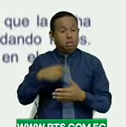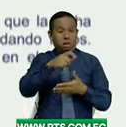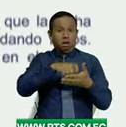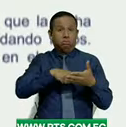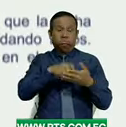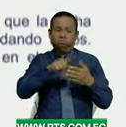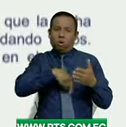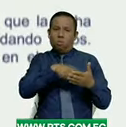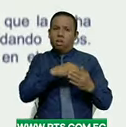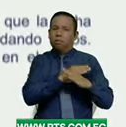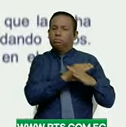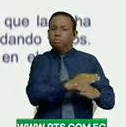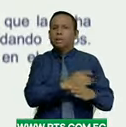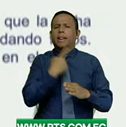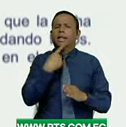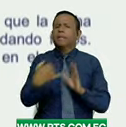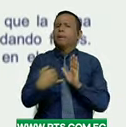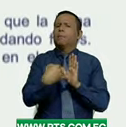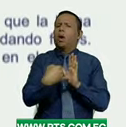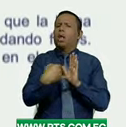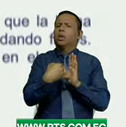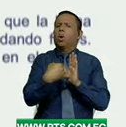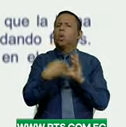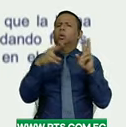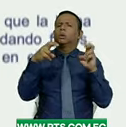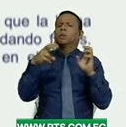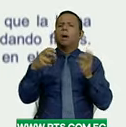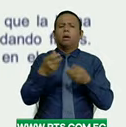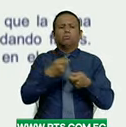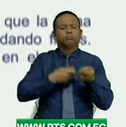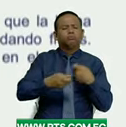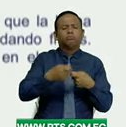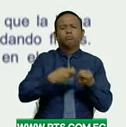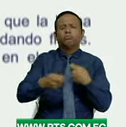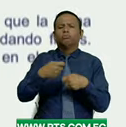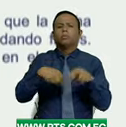IVA sea del 5% en las transferencias locales